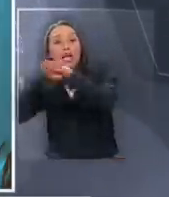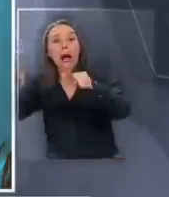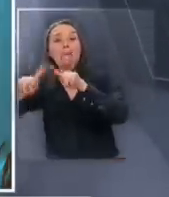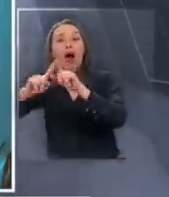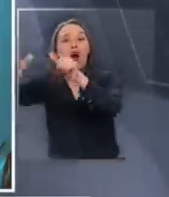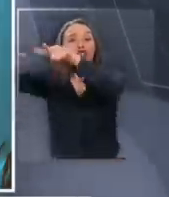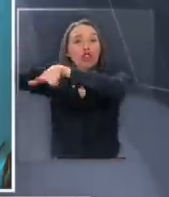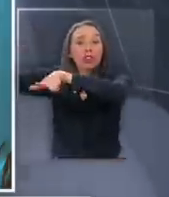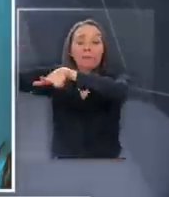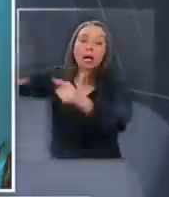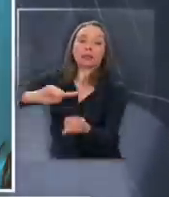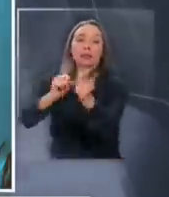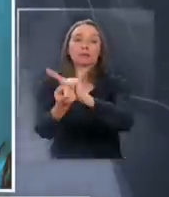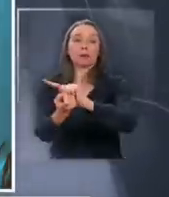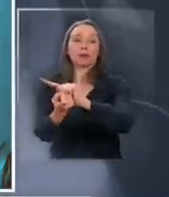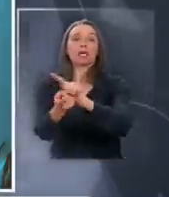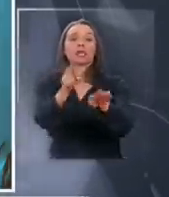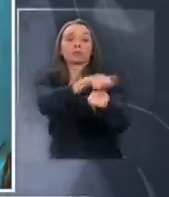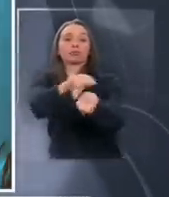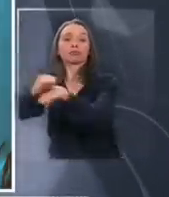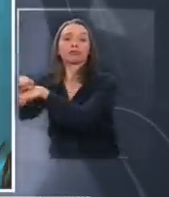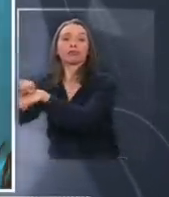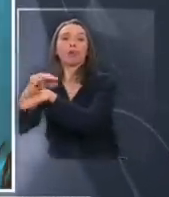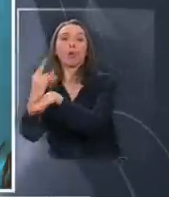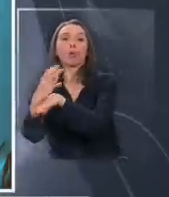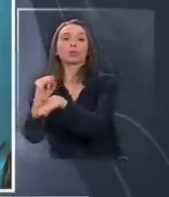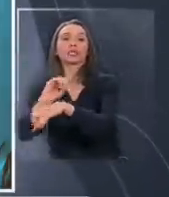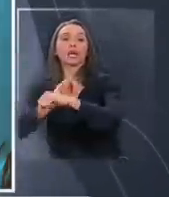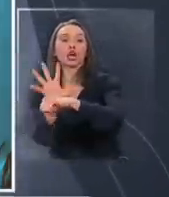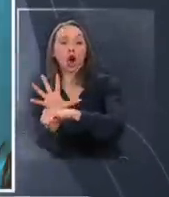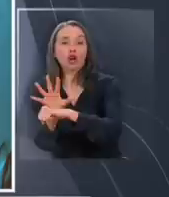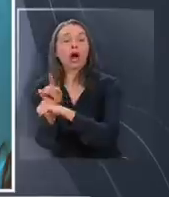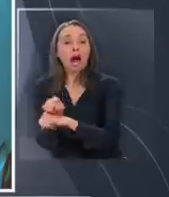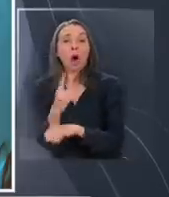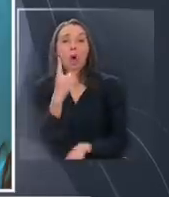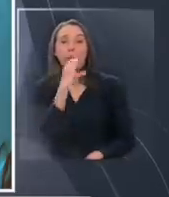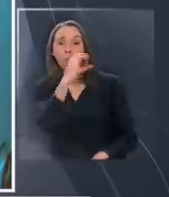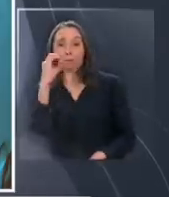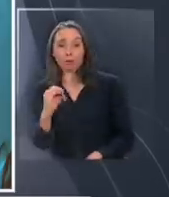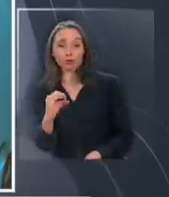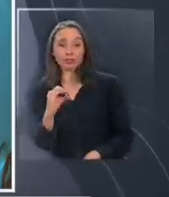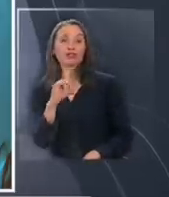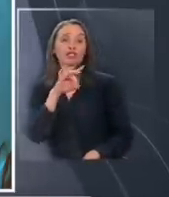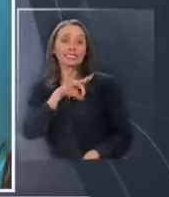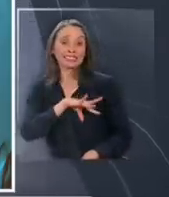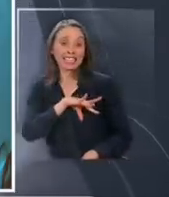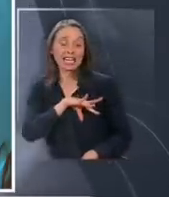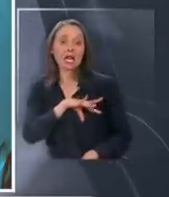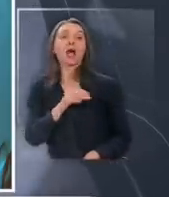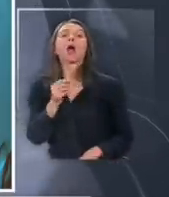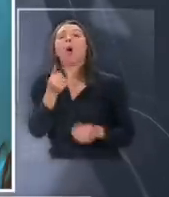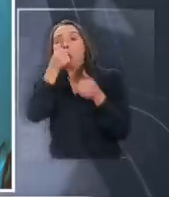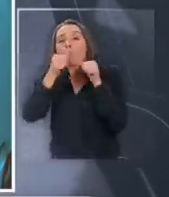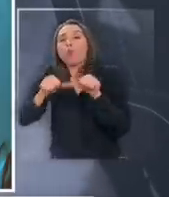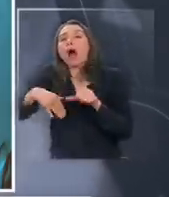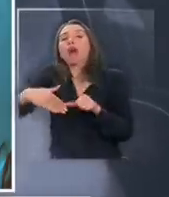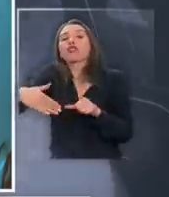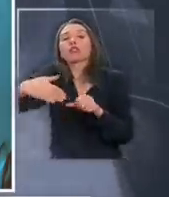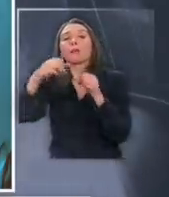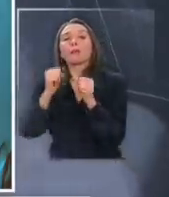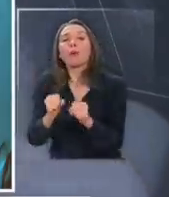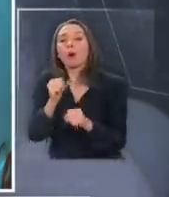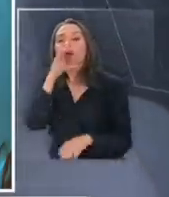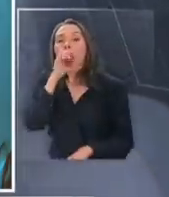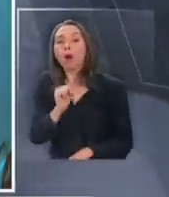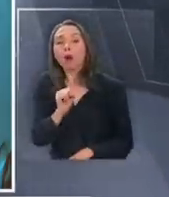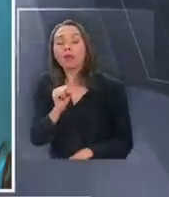en funcionamiento hoy día o estarán en proceso de funcionar. Esta tasa de letalidad, doctor, del 1% en nuestro país, ¿cuánto tiempo más la podremos